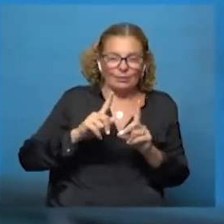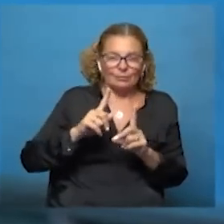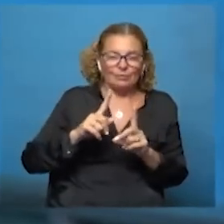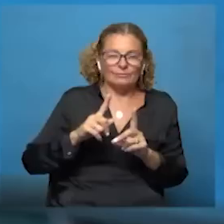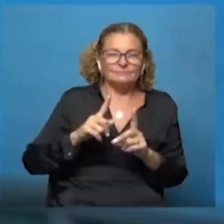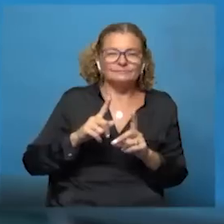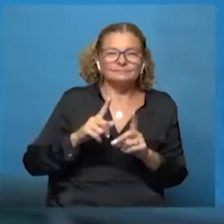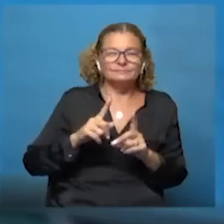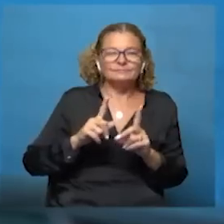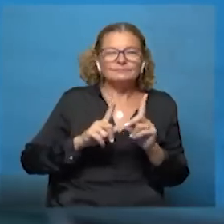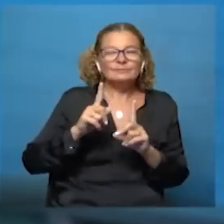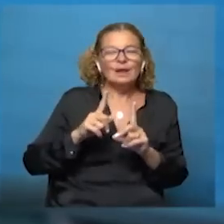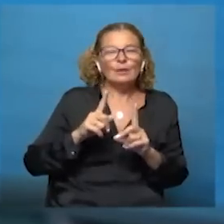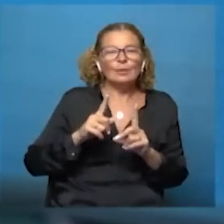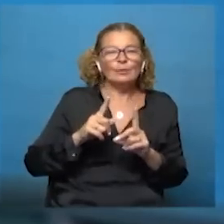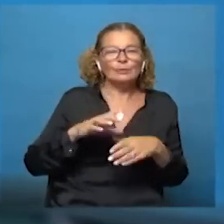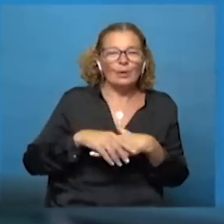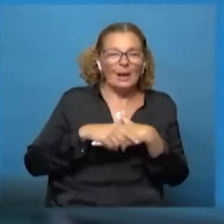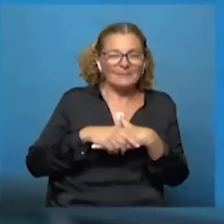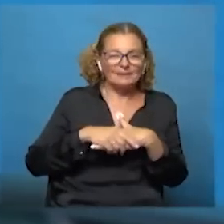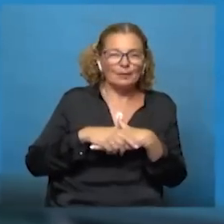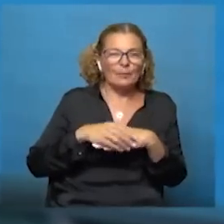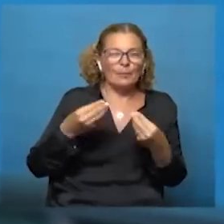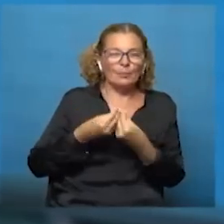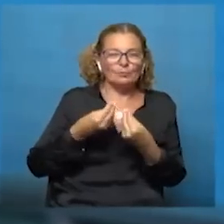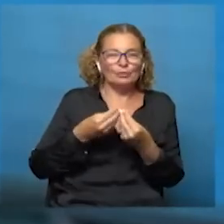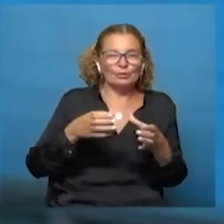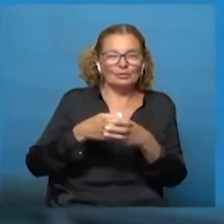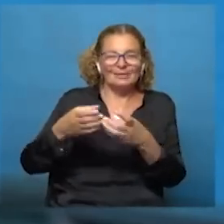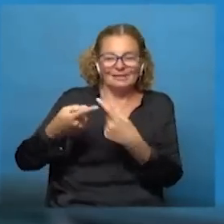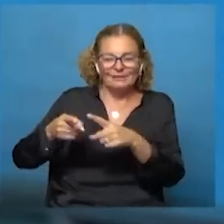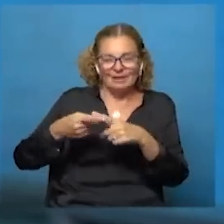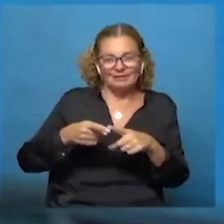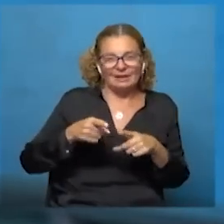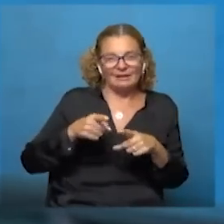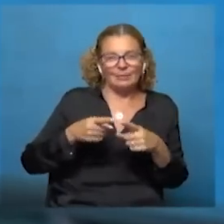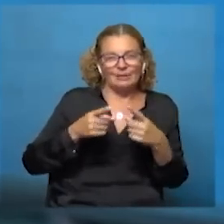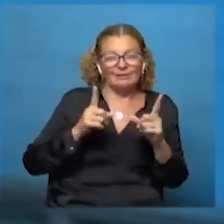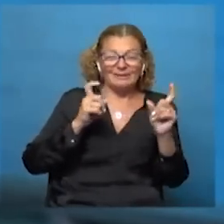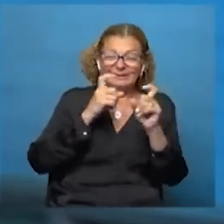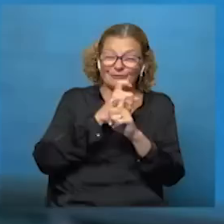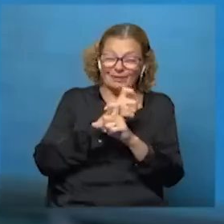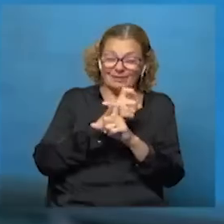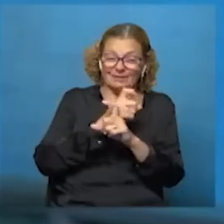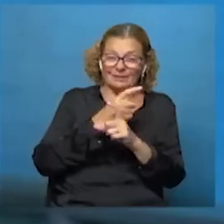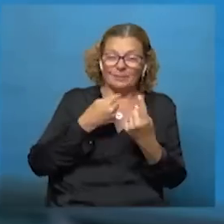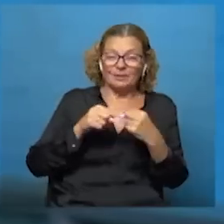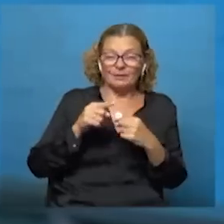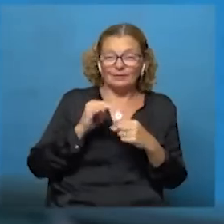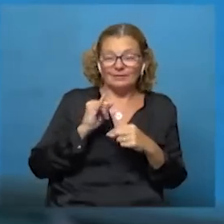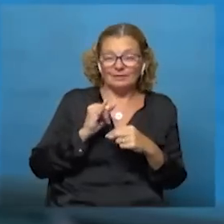allá que tenés algunos dirigentes son muy amigos en todos los partidos pero ahí es donde uno empieza a tener alguna dificultades Y sí